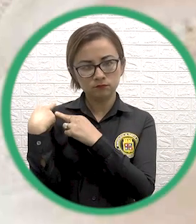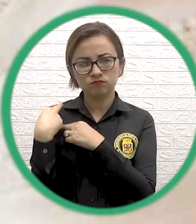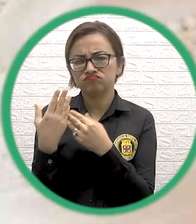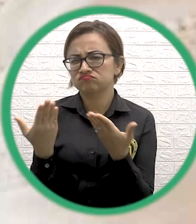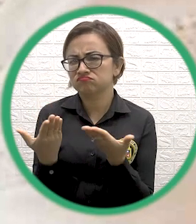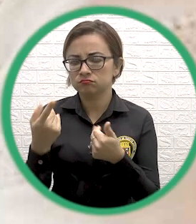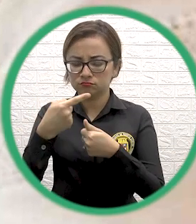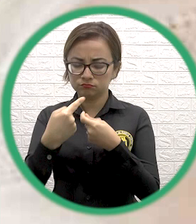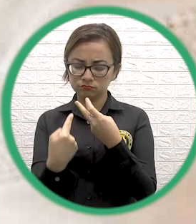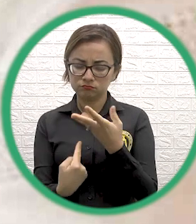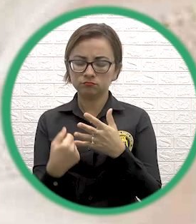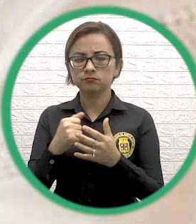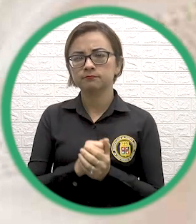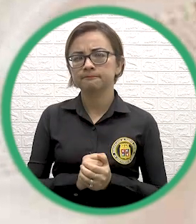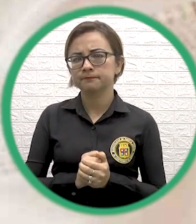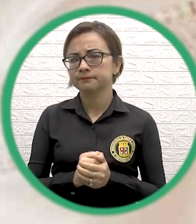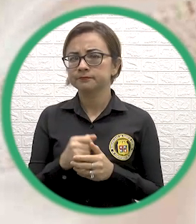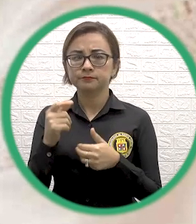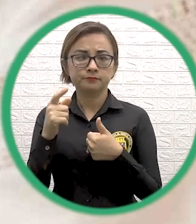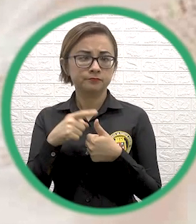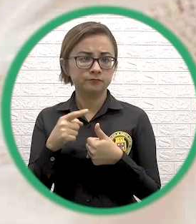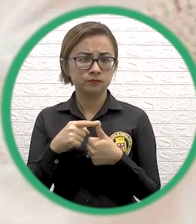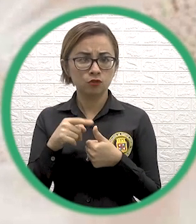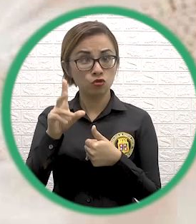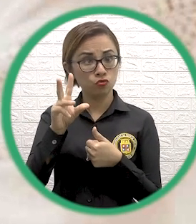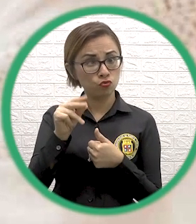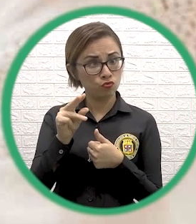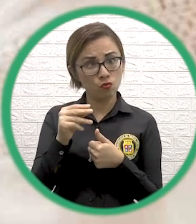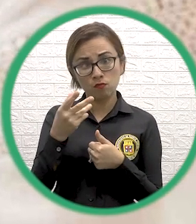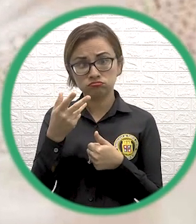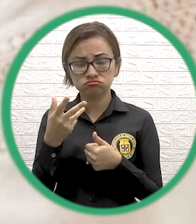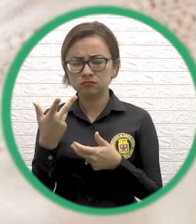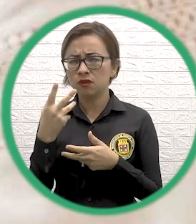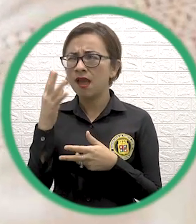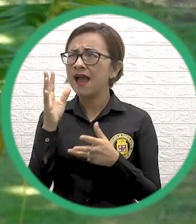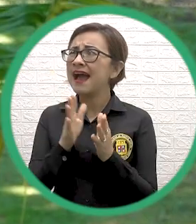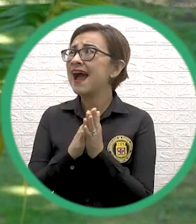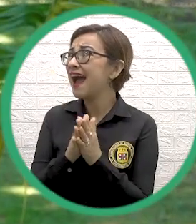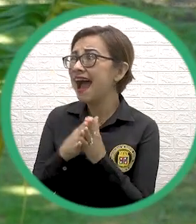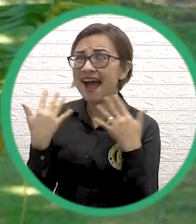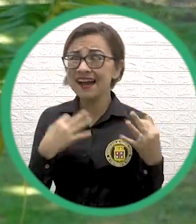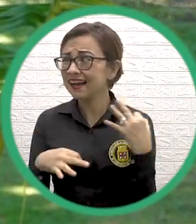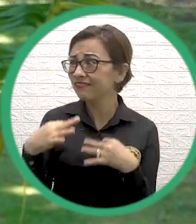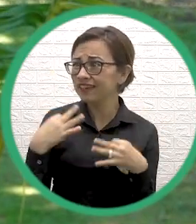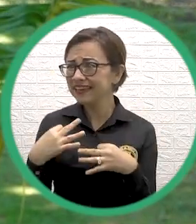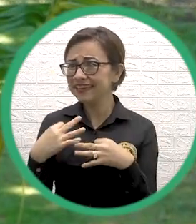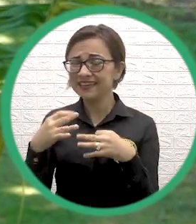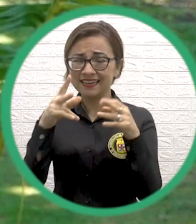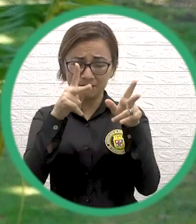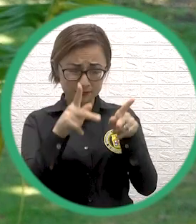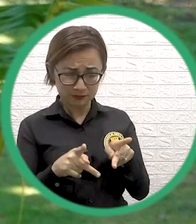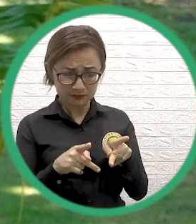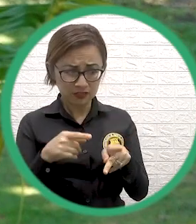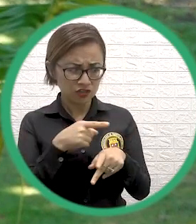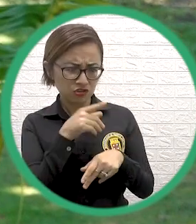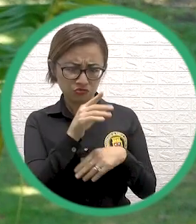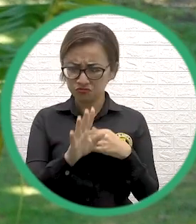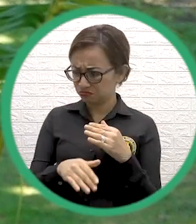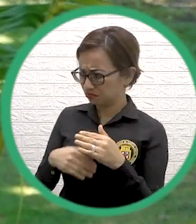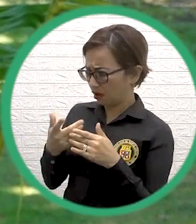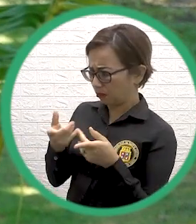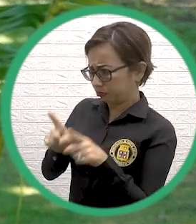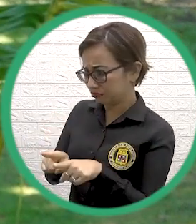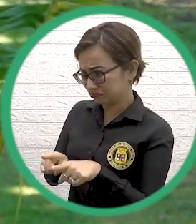responsable son las siguientes. Una sugerencia es no ilusionar a la otra persona con la cual no quieres tener ningún tipo de